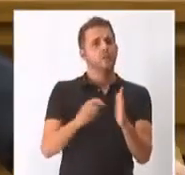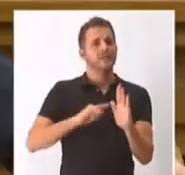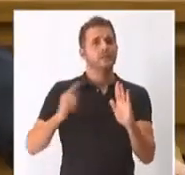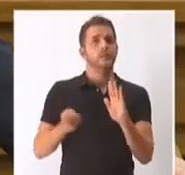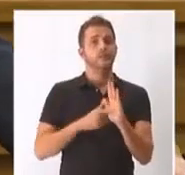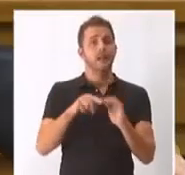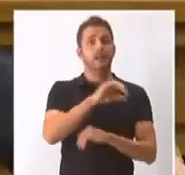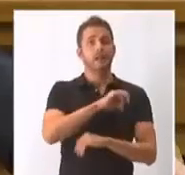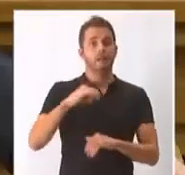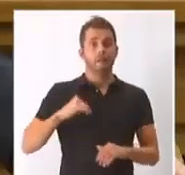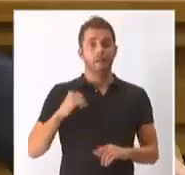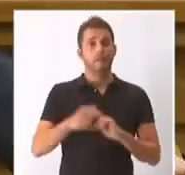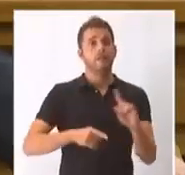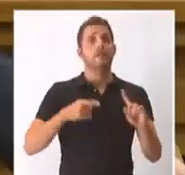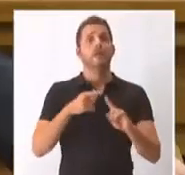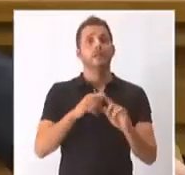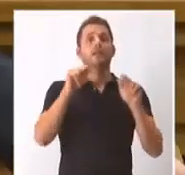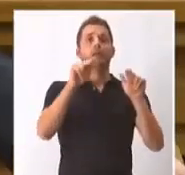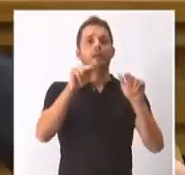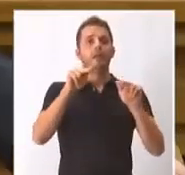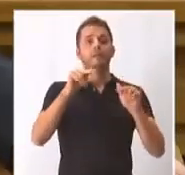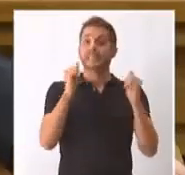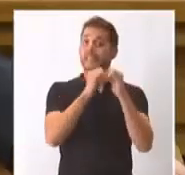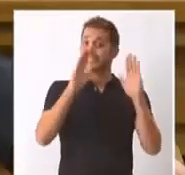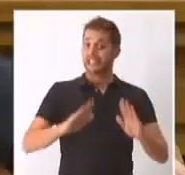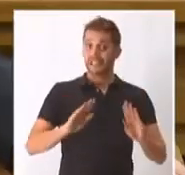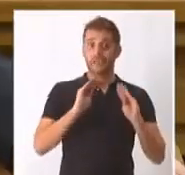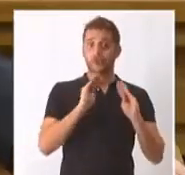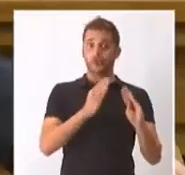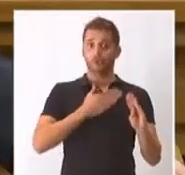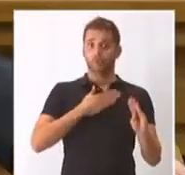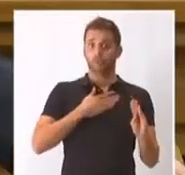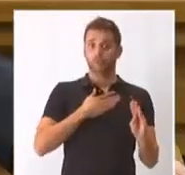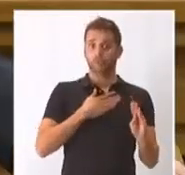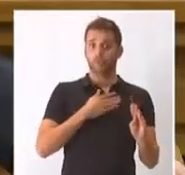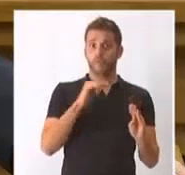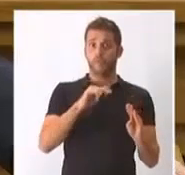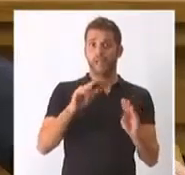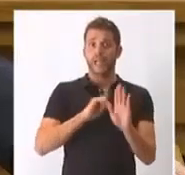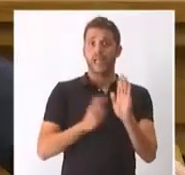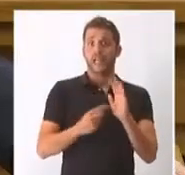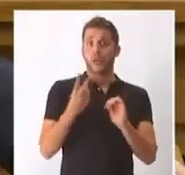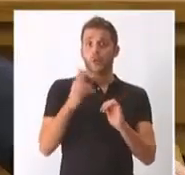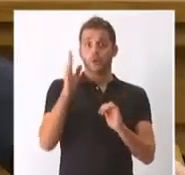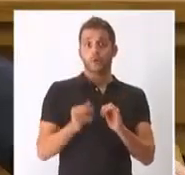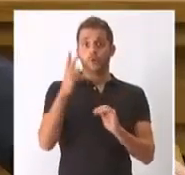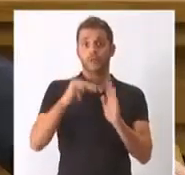para quien tenga su residencia habitual en zonas escasamente pobladas de acuerdo con la ley 2 2021